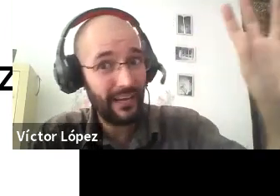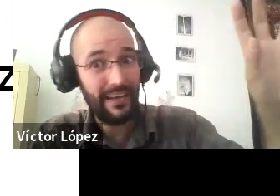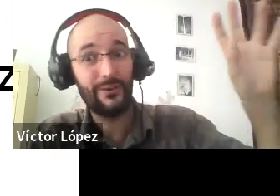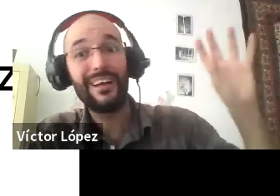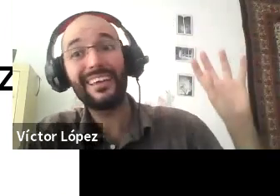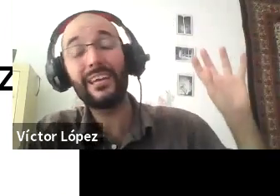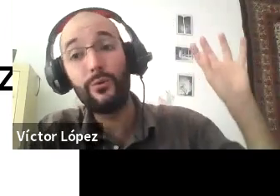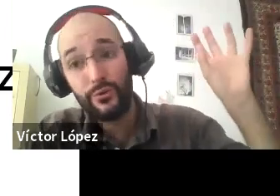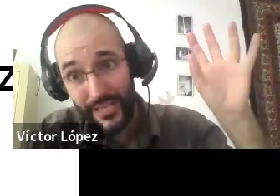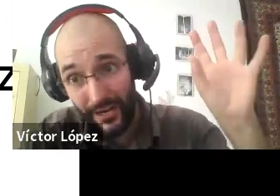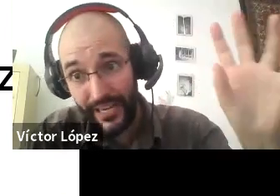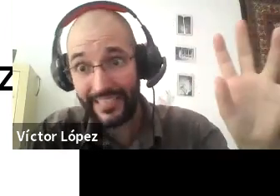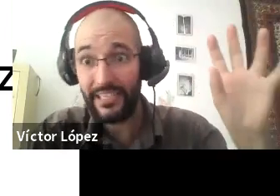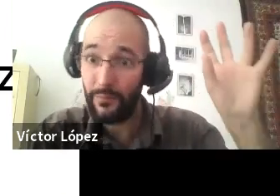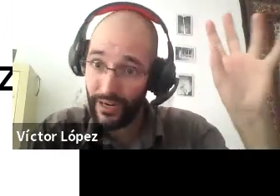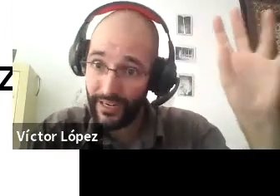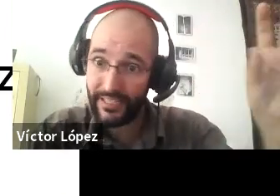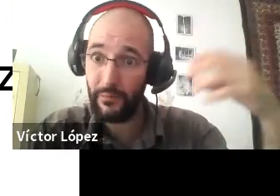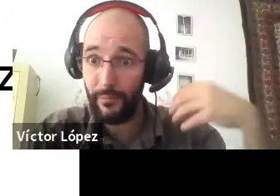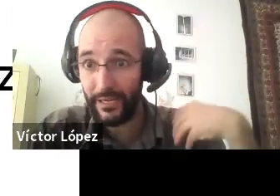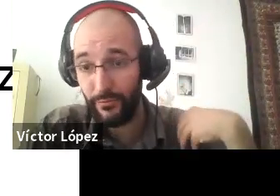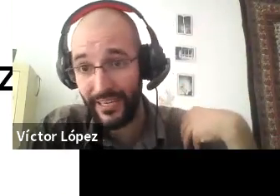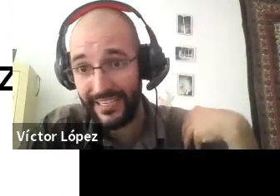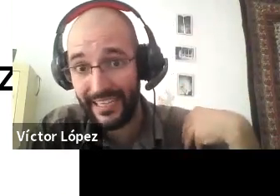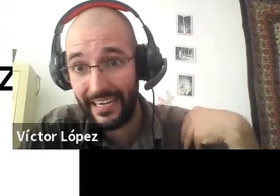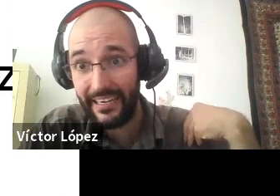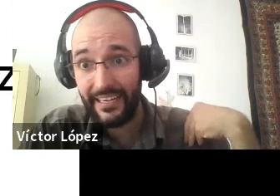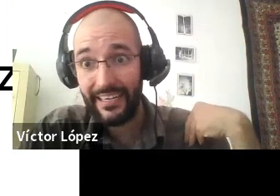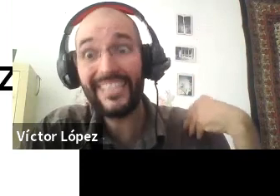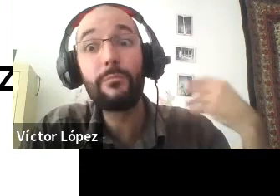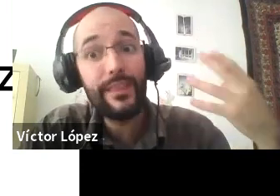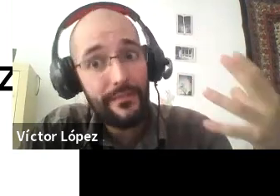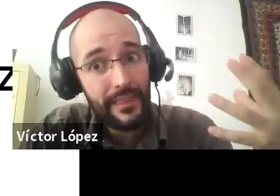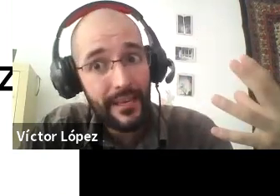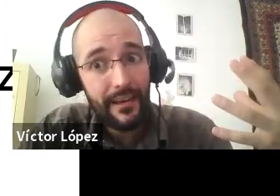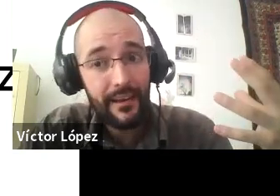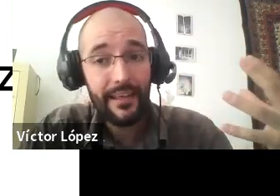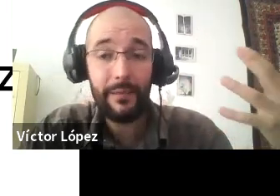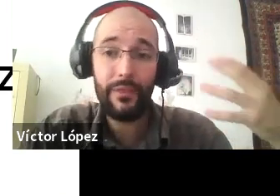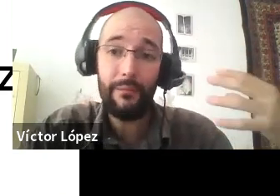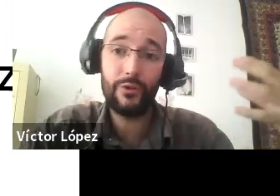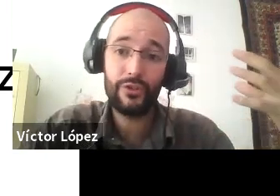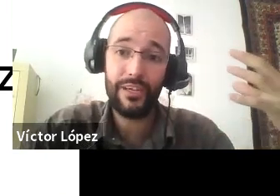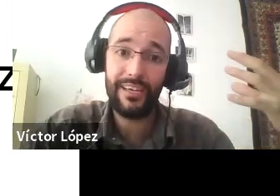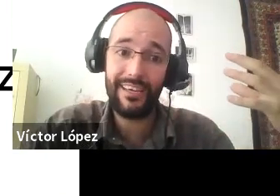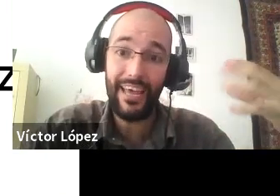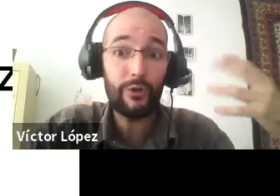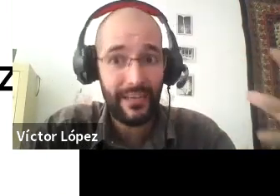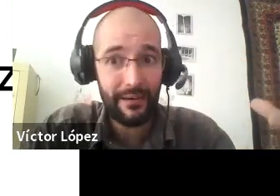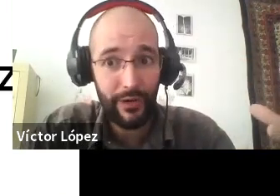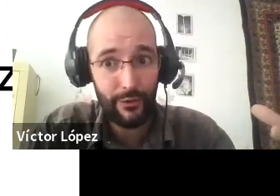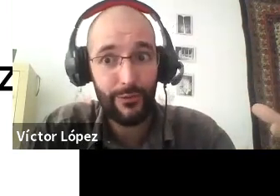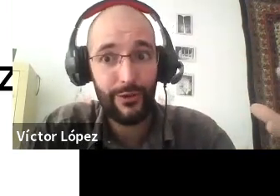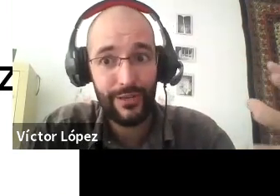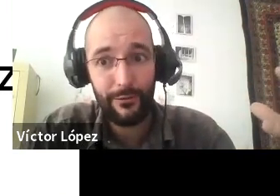algo lejano, que incluso es algo negativo o agresivo para su bienestar, es muy difícil que podamos